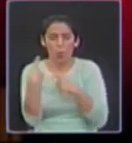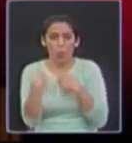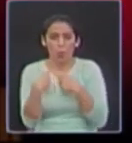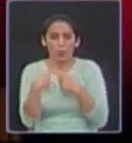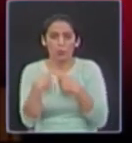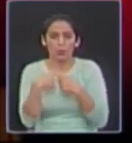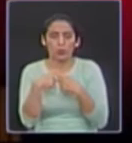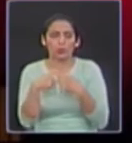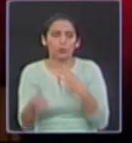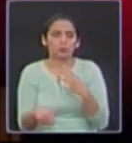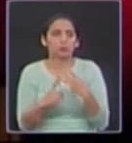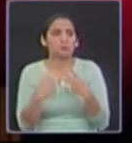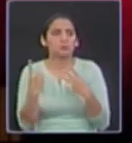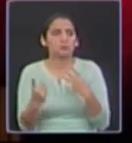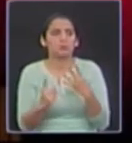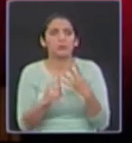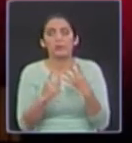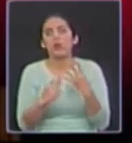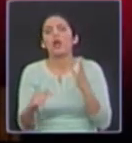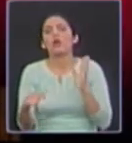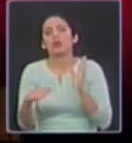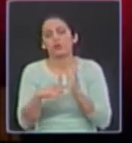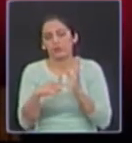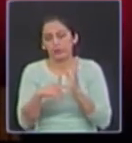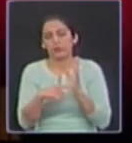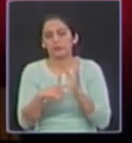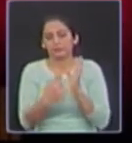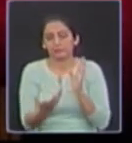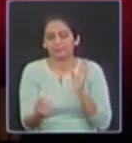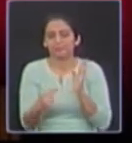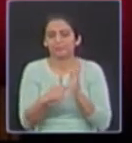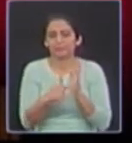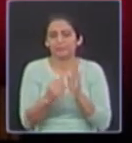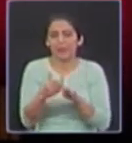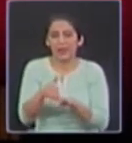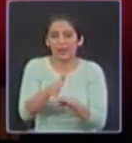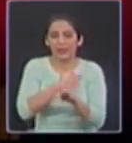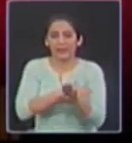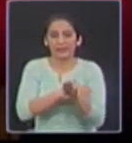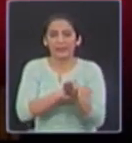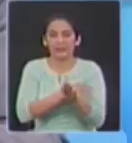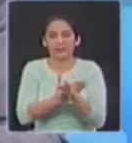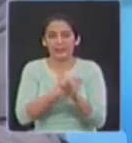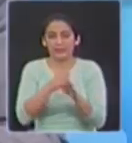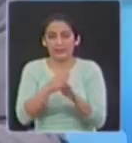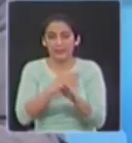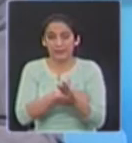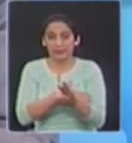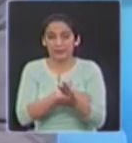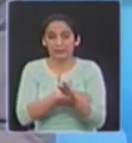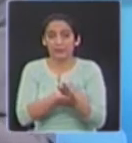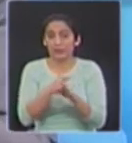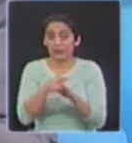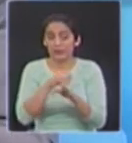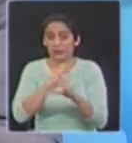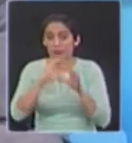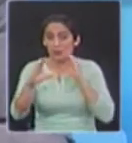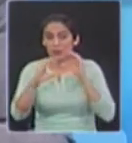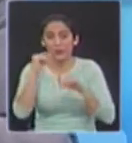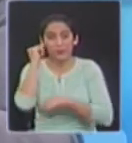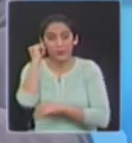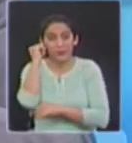de producción. Por supuesto, los impuestos, lo que hablaba, como indicaba anteriormente la asambleísta